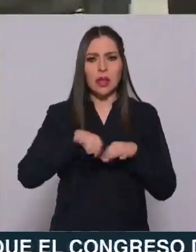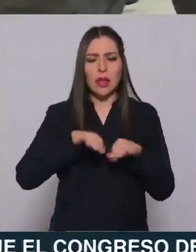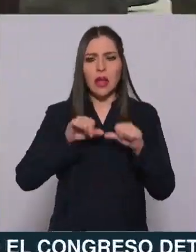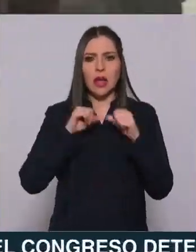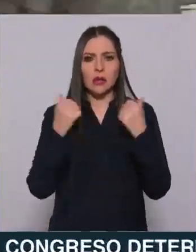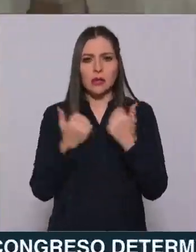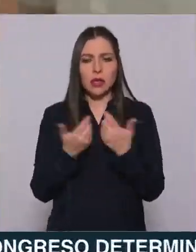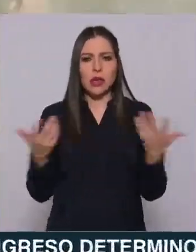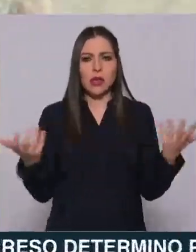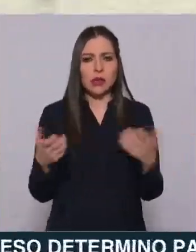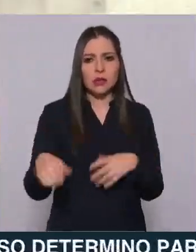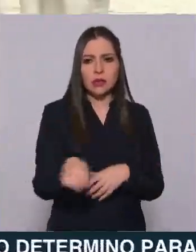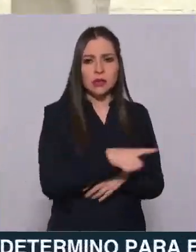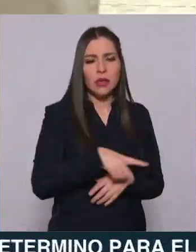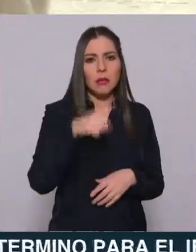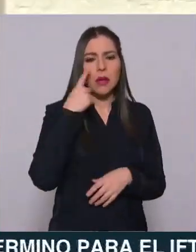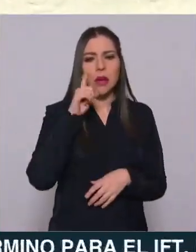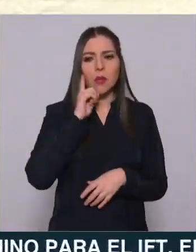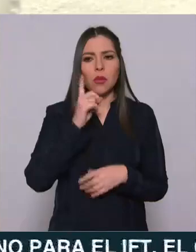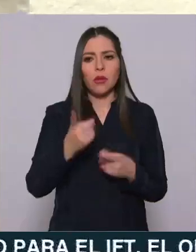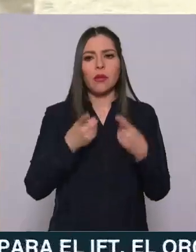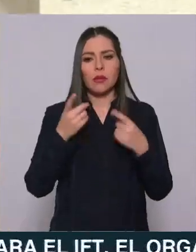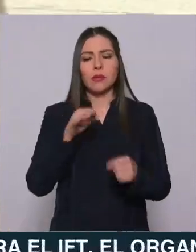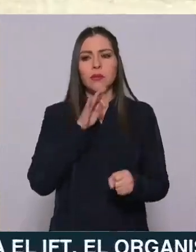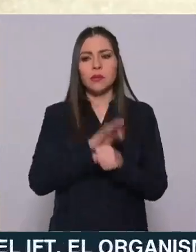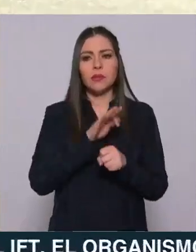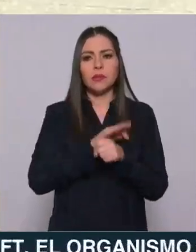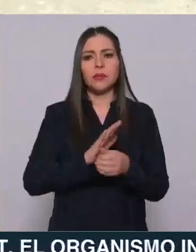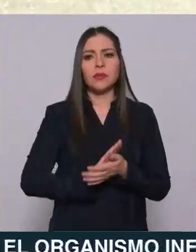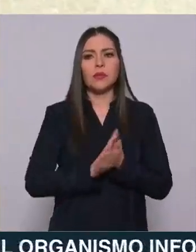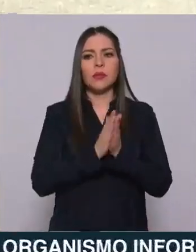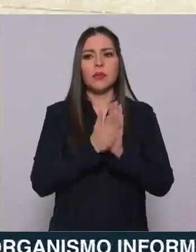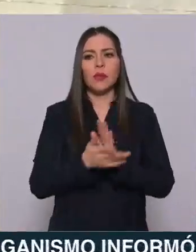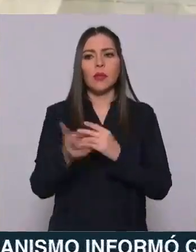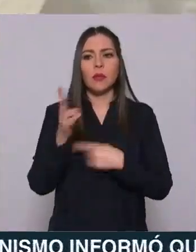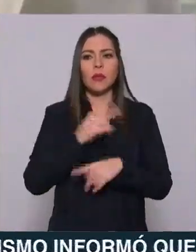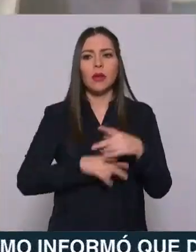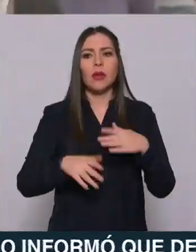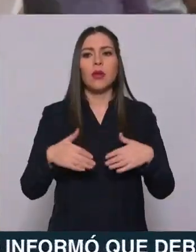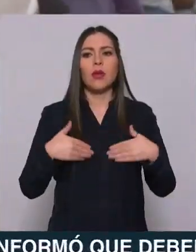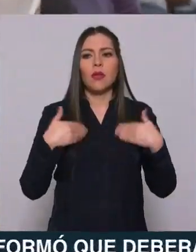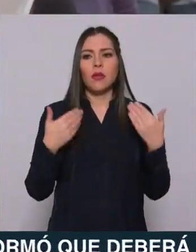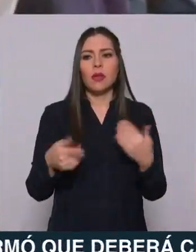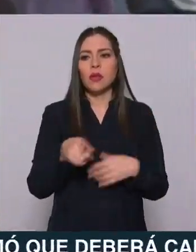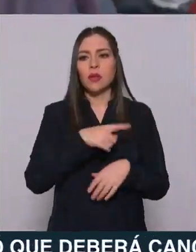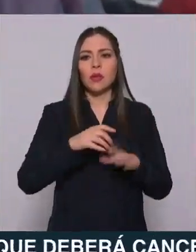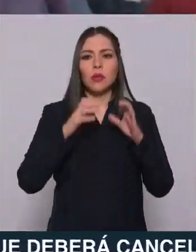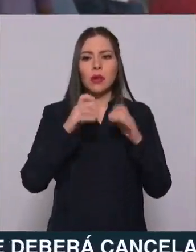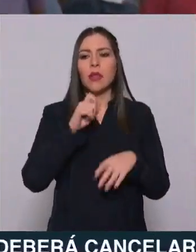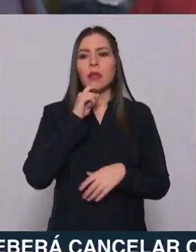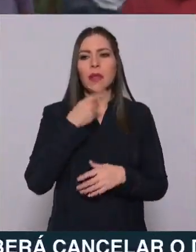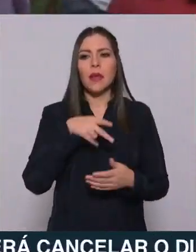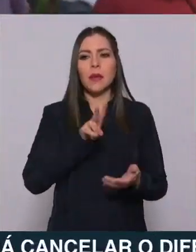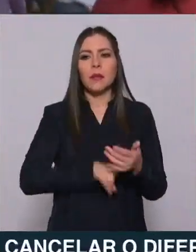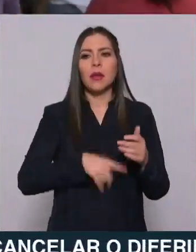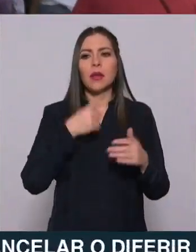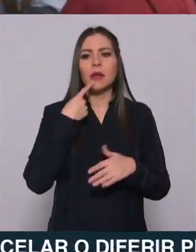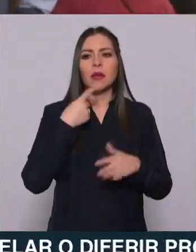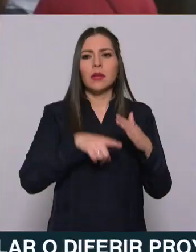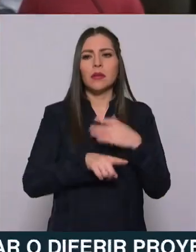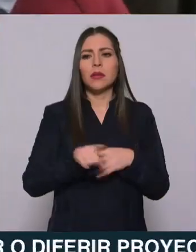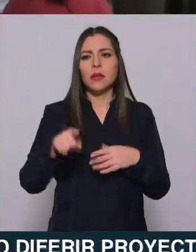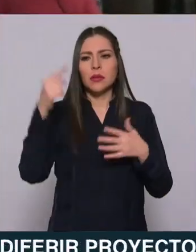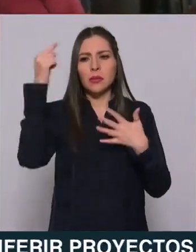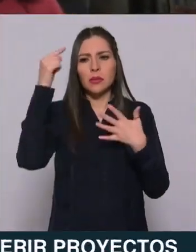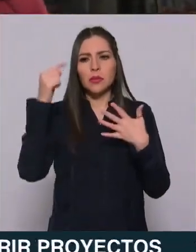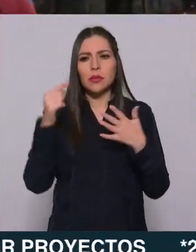ese, darle a las mujeres esas herramientas para que creen la confianza, para que se cuiden, pero sobre todo para que denuncien. ¿Dónde podemos consultar esta guía?